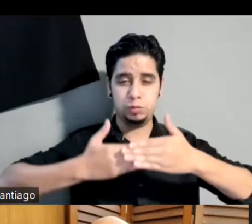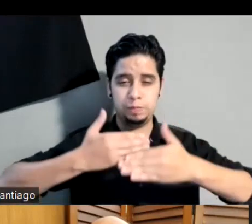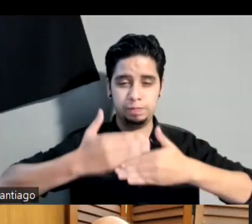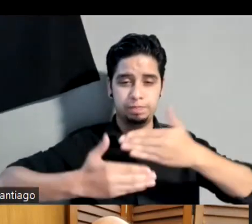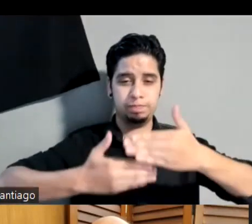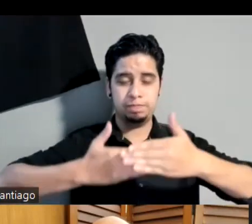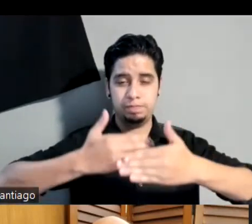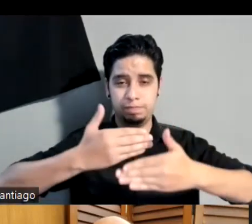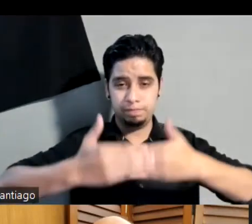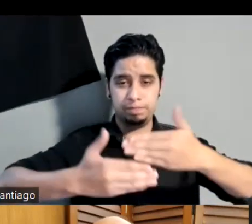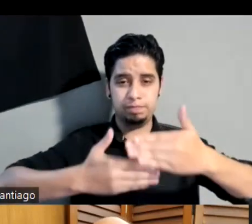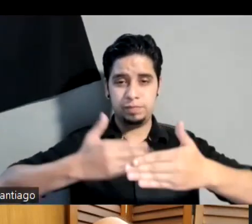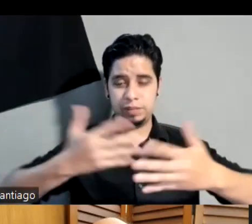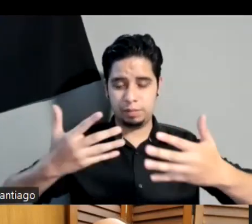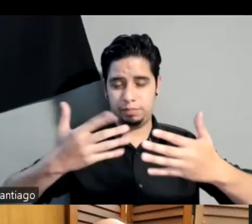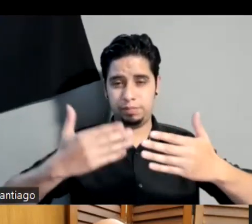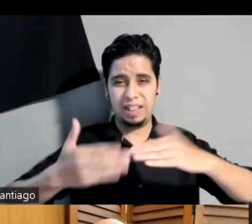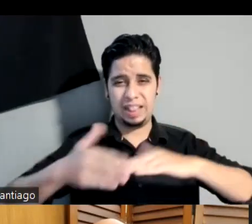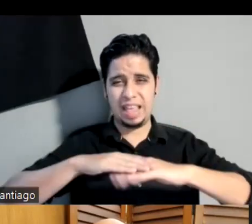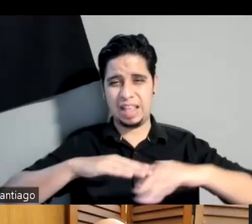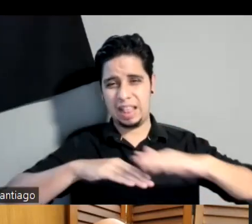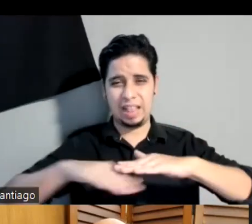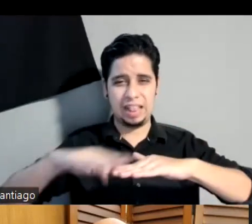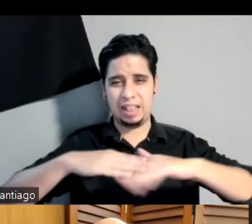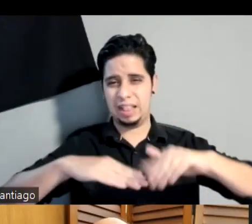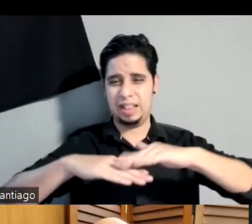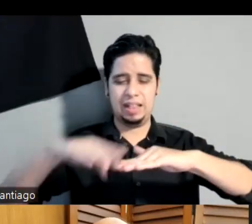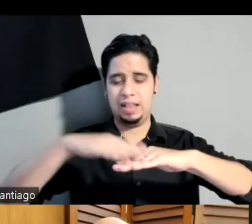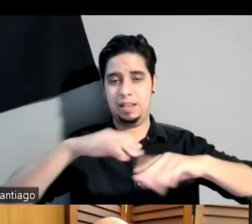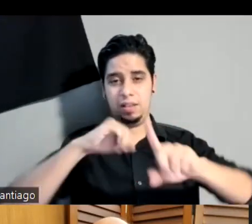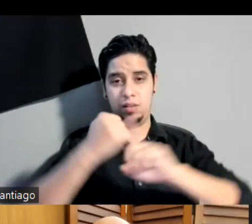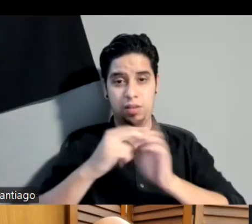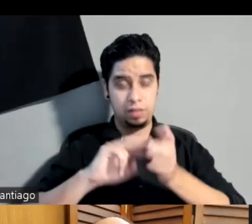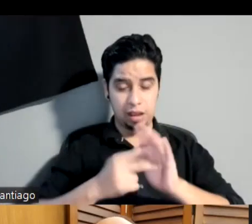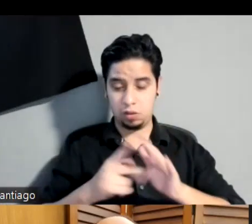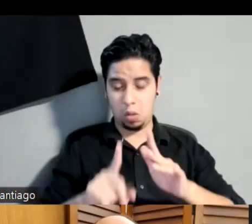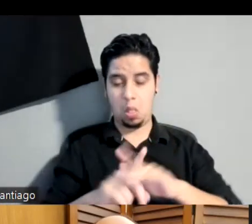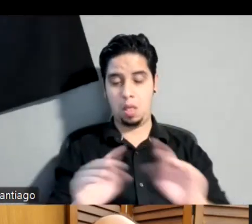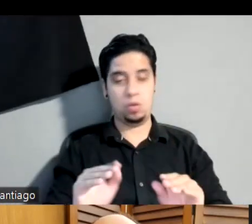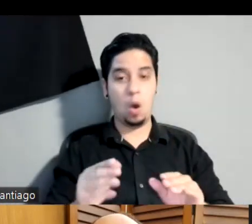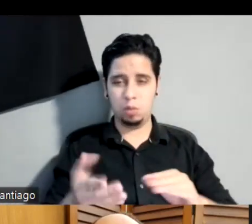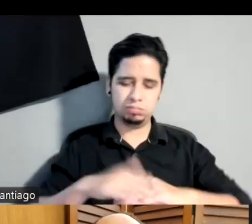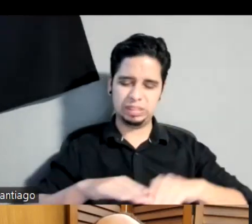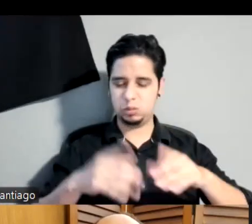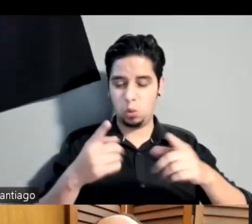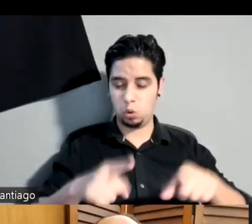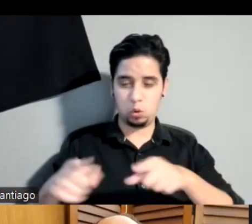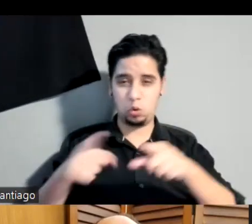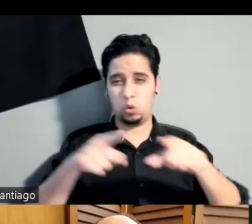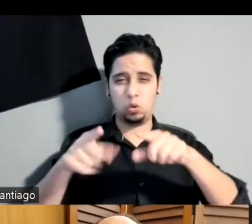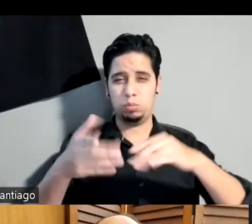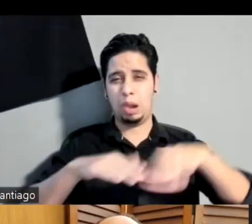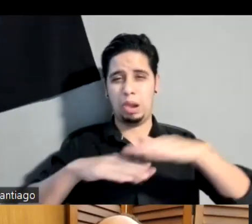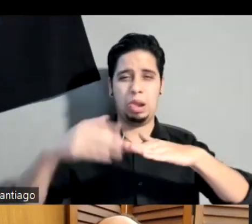unos agravantes que se van metiendo ahí, tú sabes. No salió de la nada. Pero es bien interesante